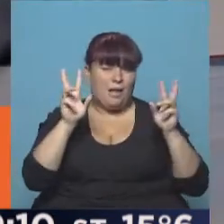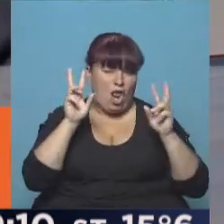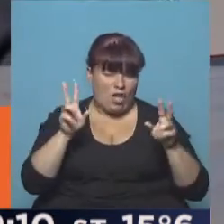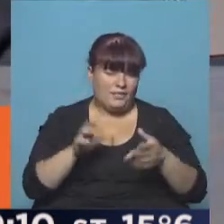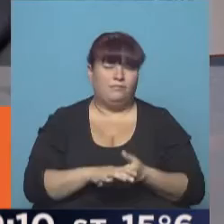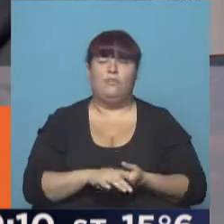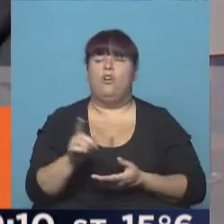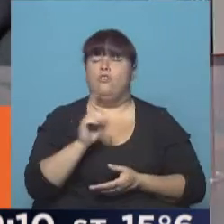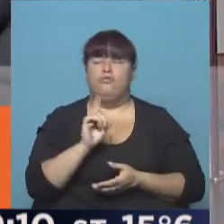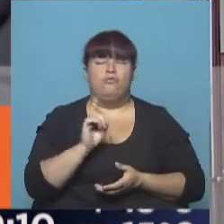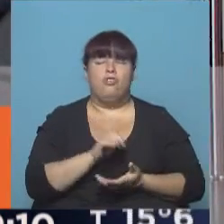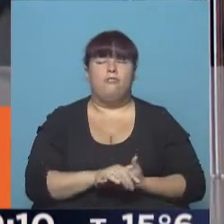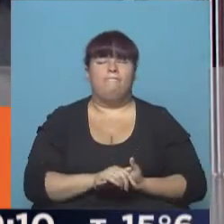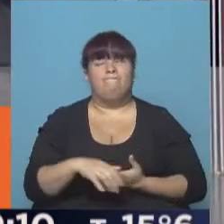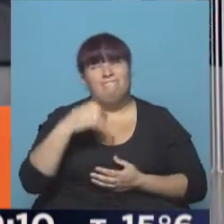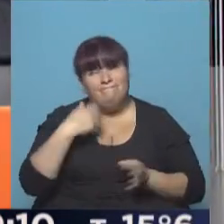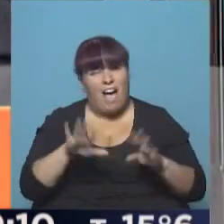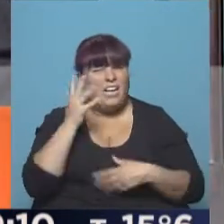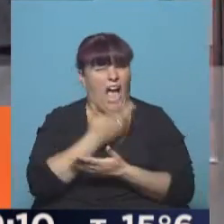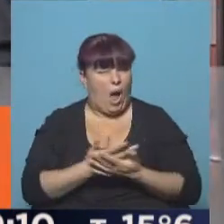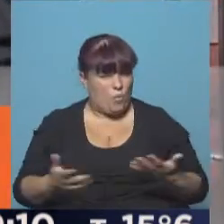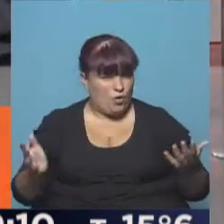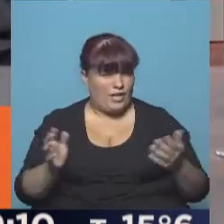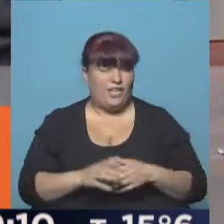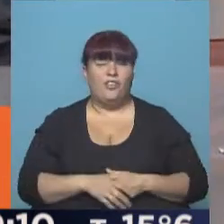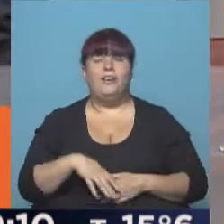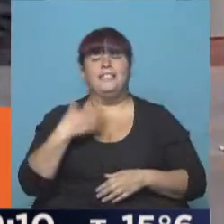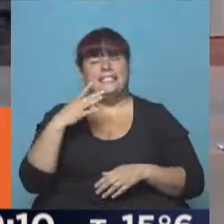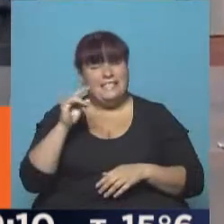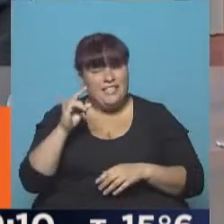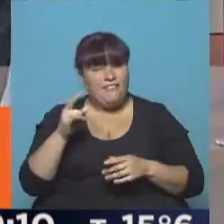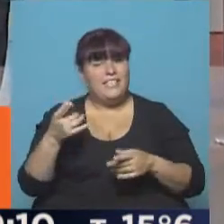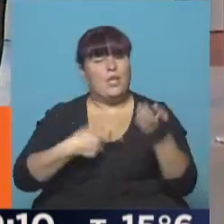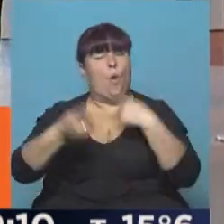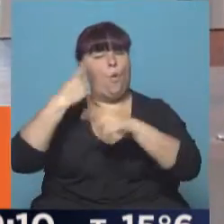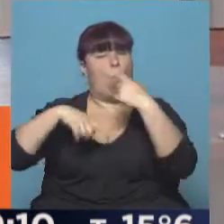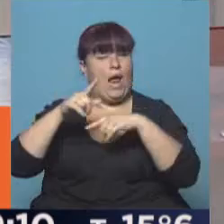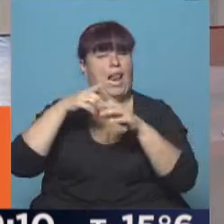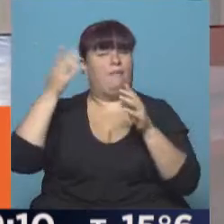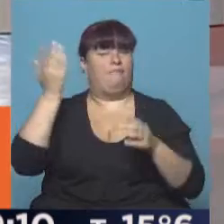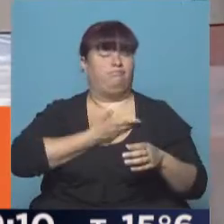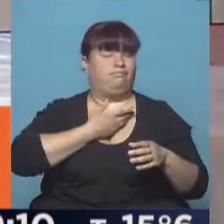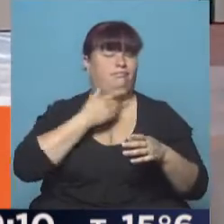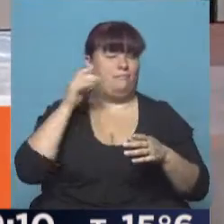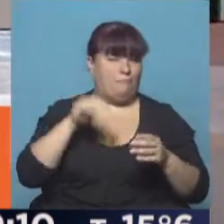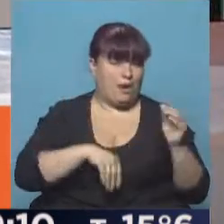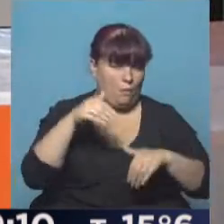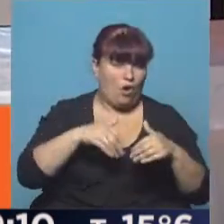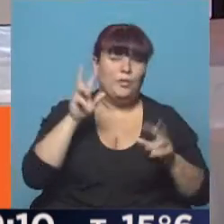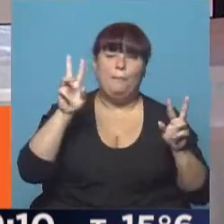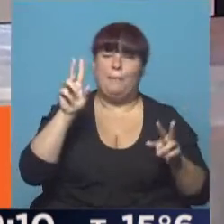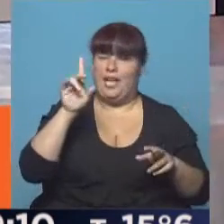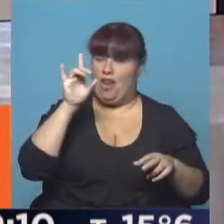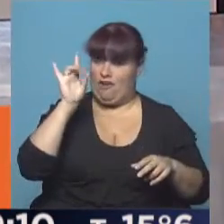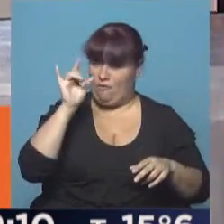peronismo, que en general les ha ocurrido, cuesta un tiempo reprocesar una derrota electoral. El peronismo no está